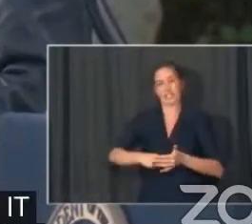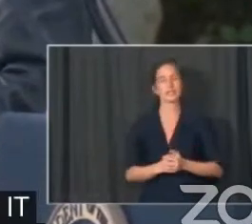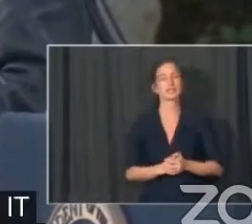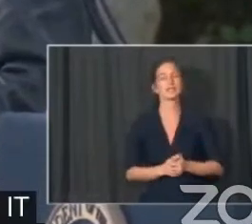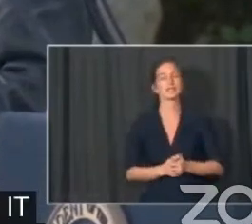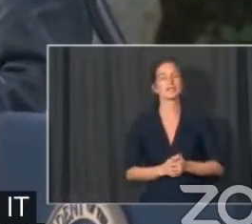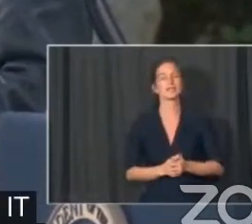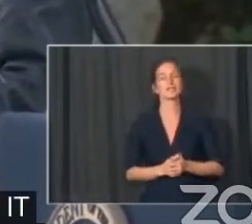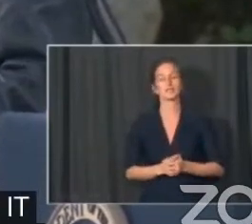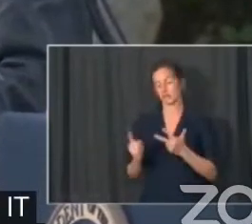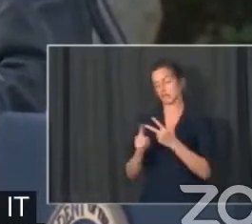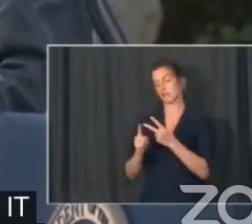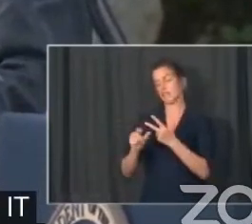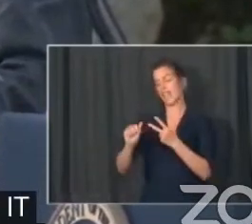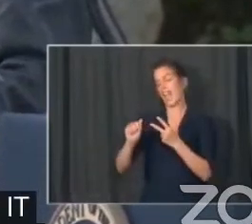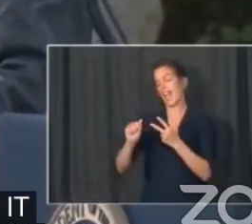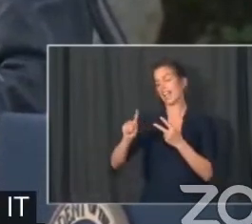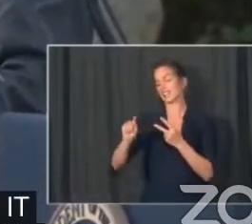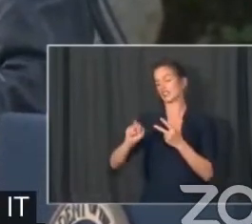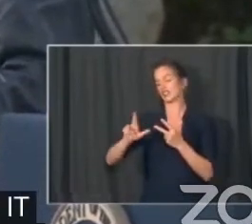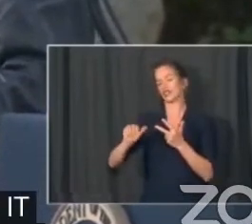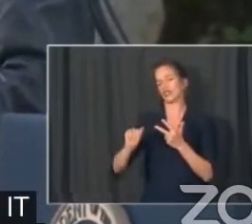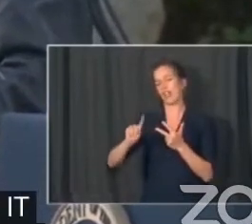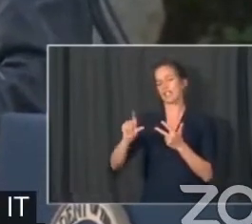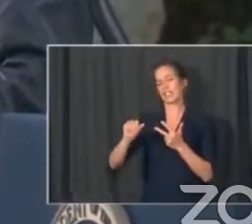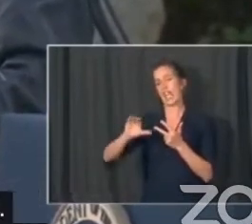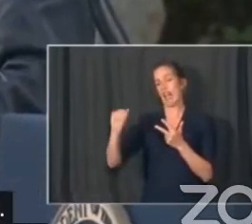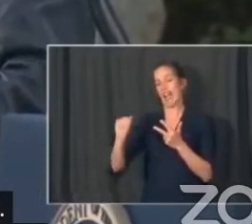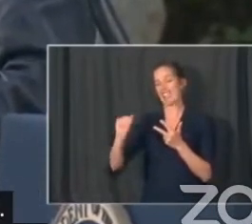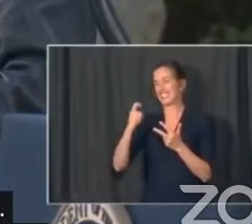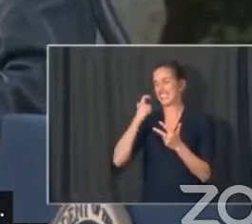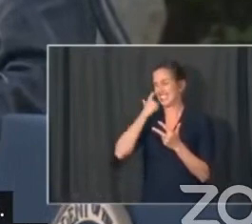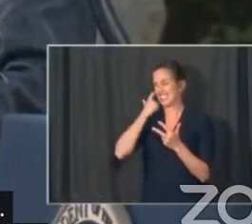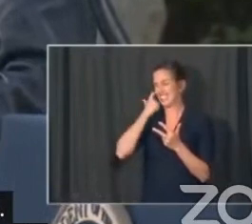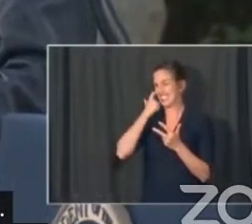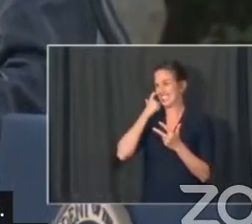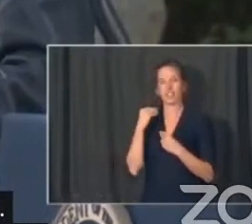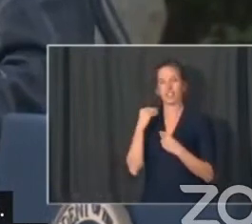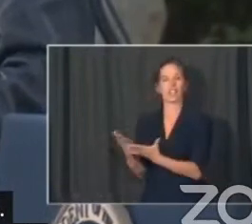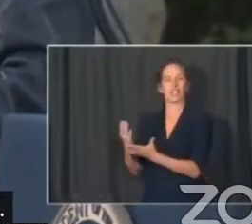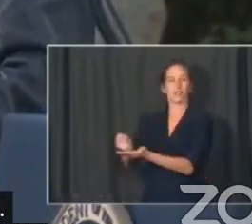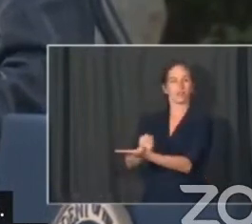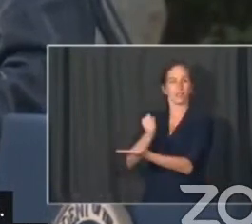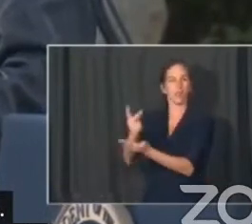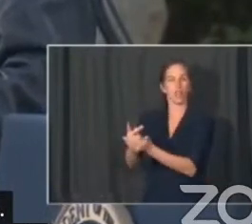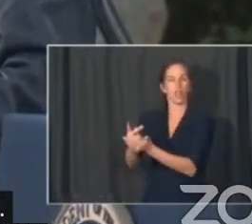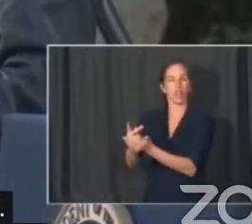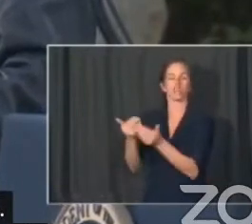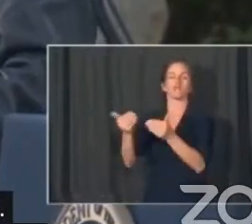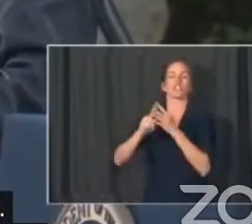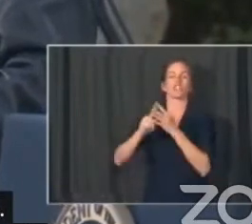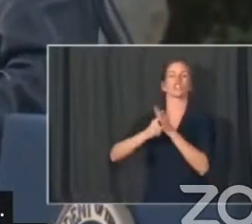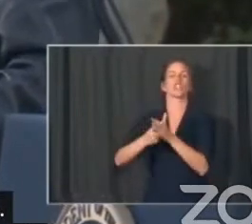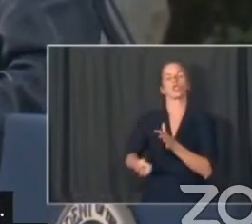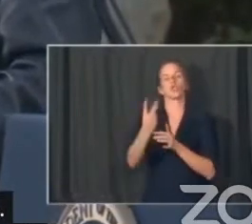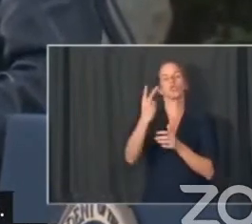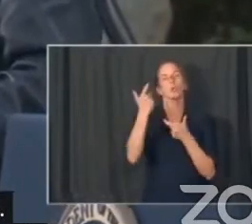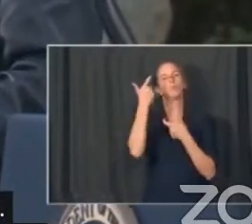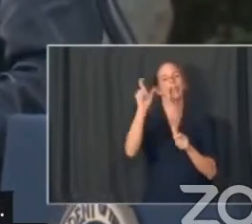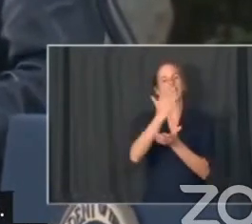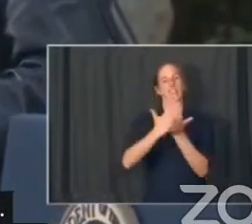entregados para que sea una autorización y se puedan entregar y se puedan ver como un potencial